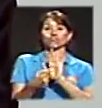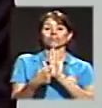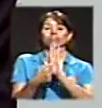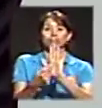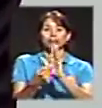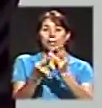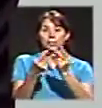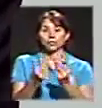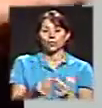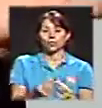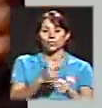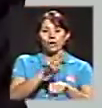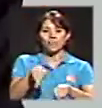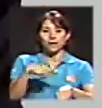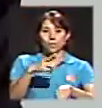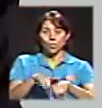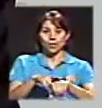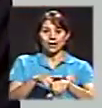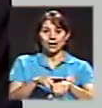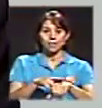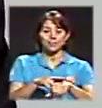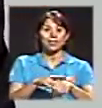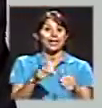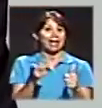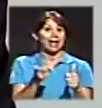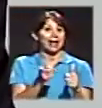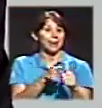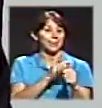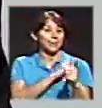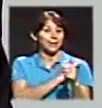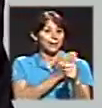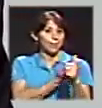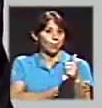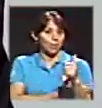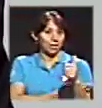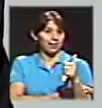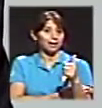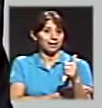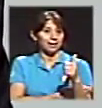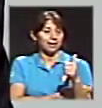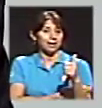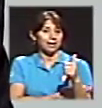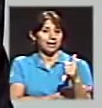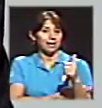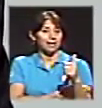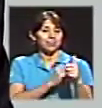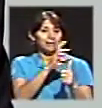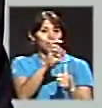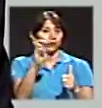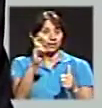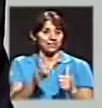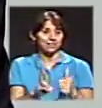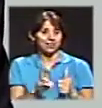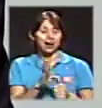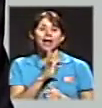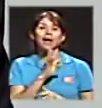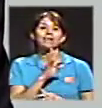que el primer poder de esta misma República habrá de conocer